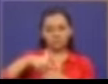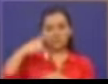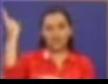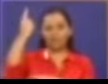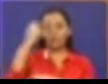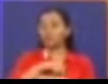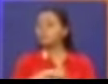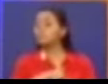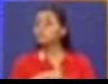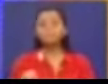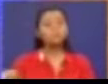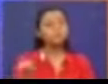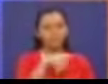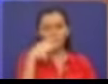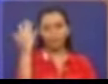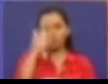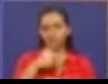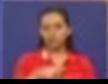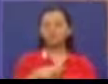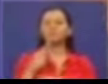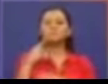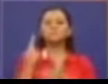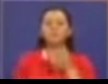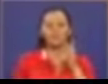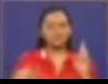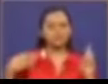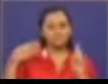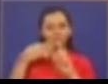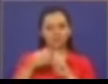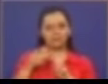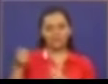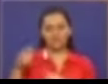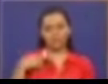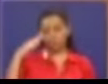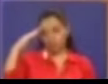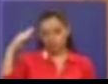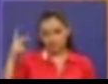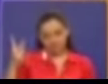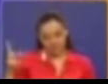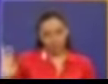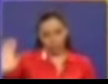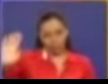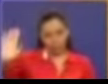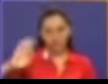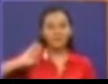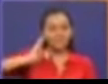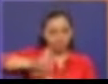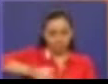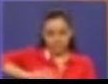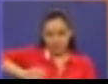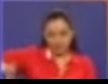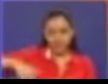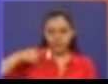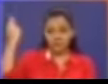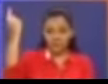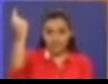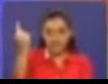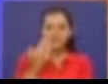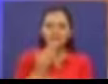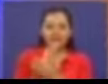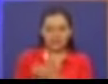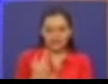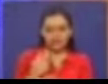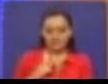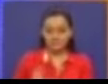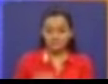las instalaciones se veían preciosas. ¿Pero para qué fuimos allá? No fui para visitar la unidad, que algún día lo haré con más calma, y le agradezco la